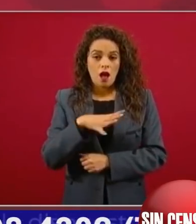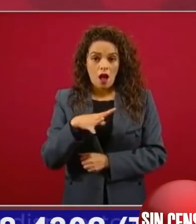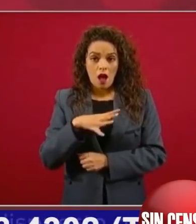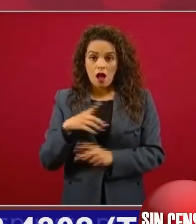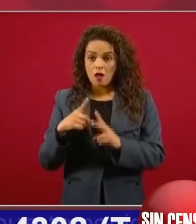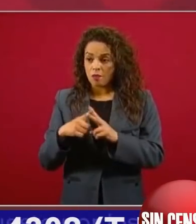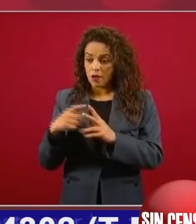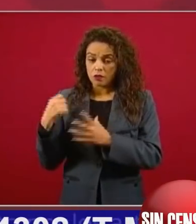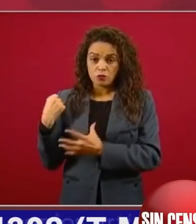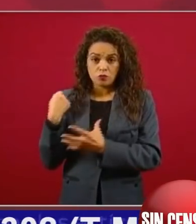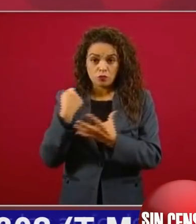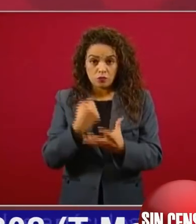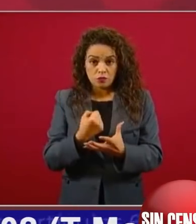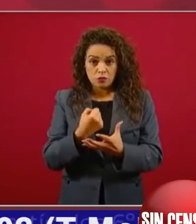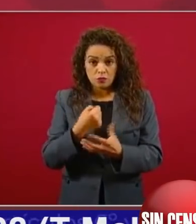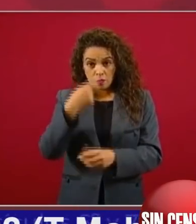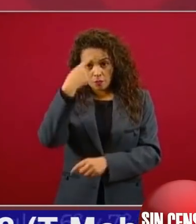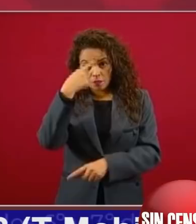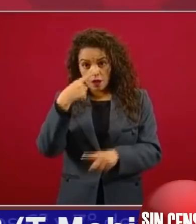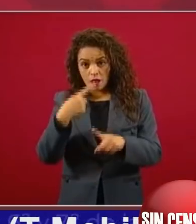dar créditos